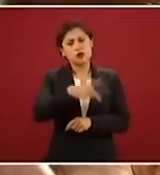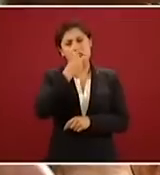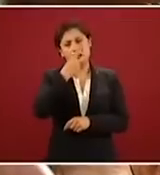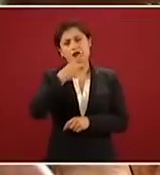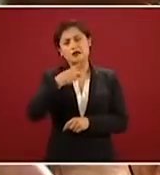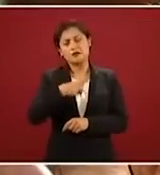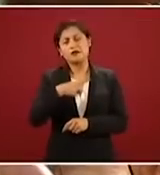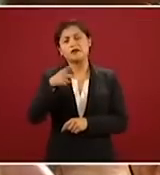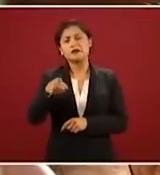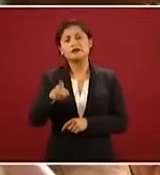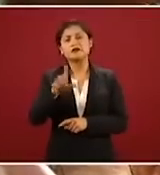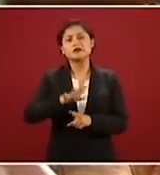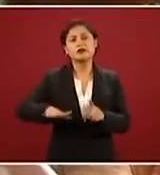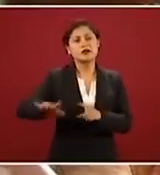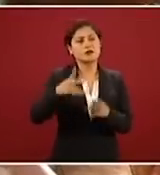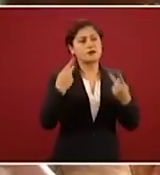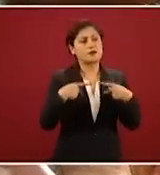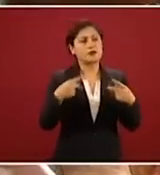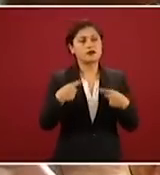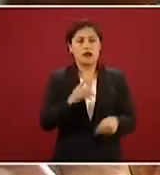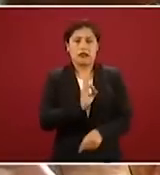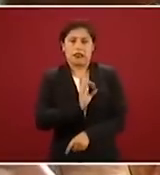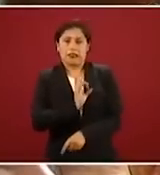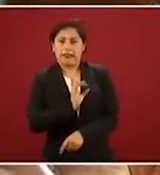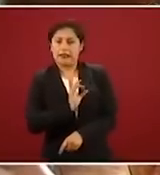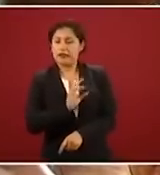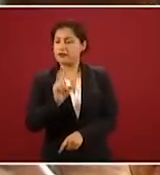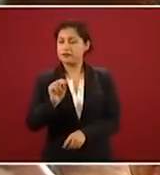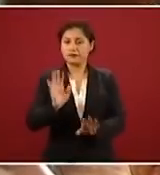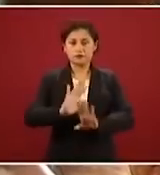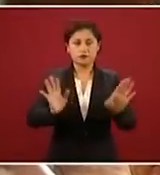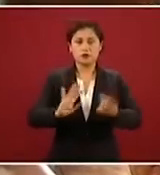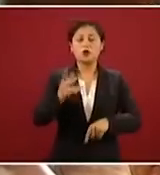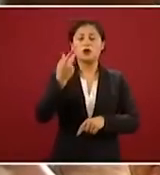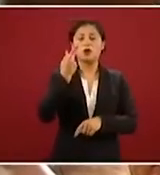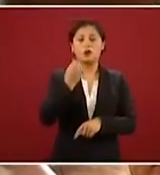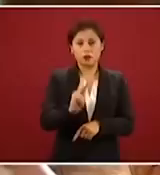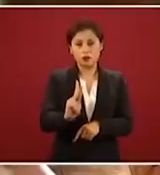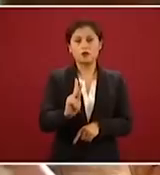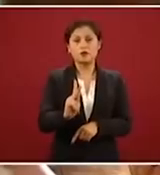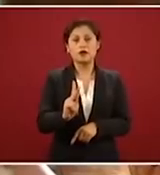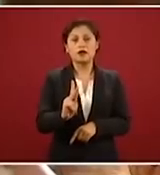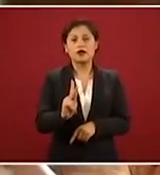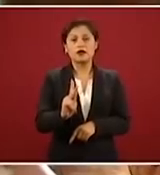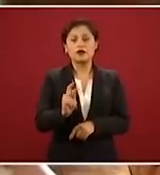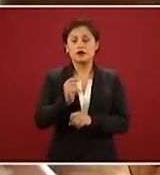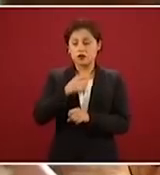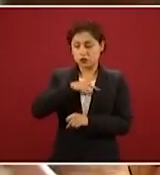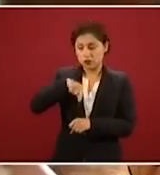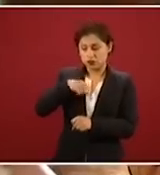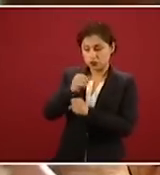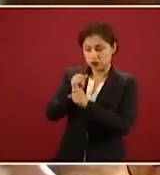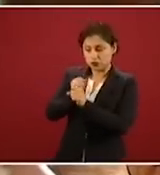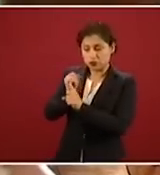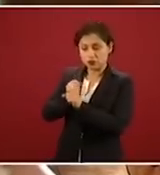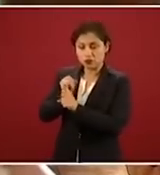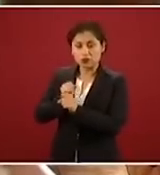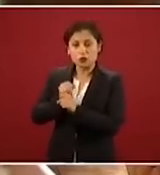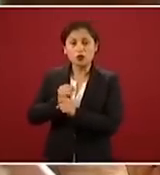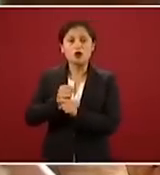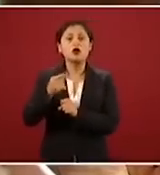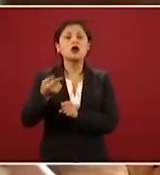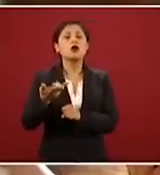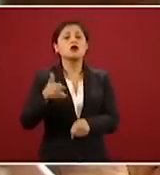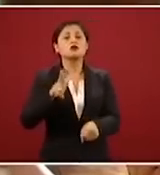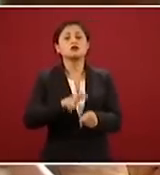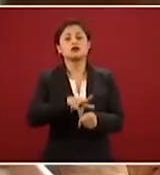de generar pánico entre la población, pero bueno, en un recorrido que hicimos se había detectado un caso sospechoso en el Hospital General de México. En un recorrido,